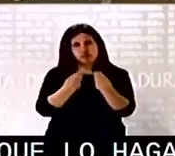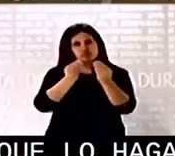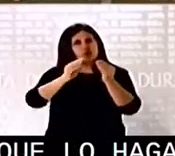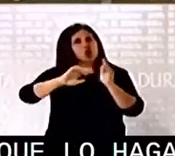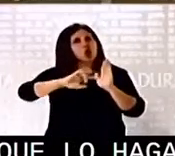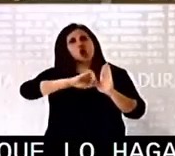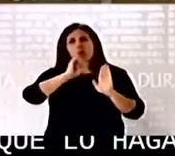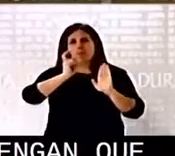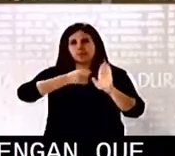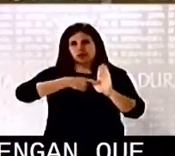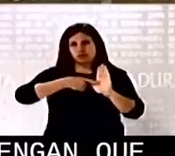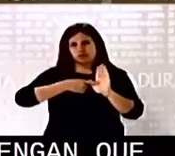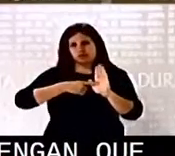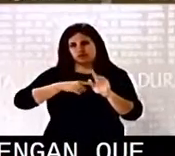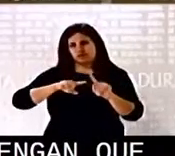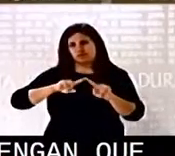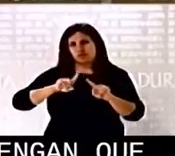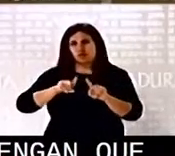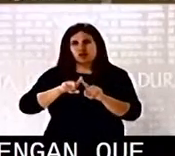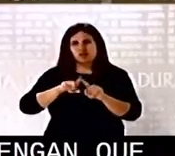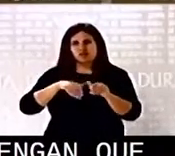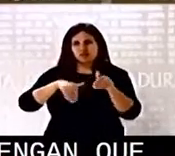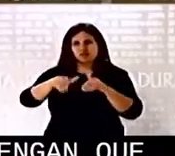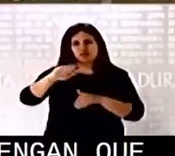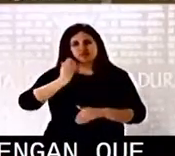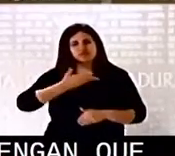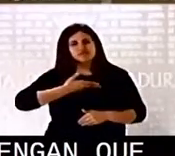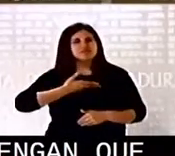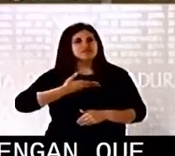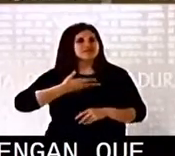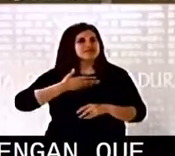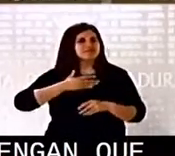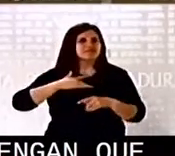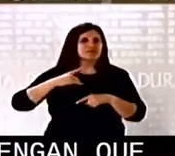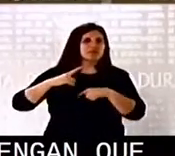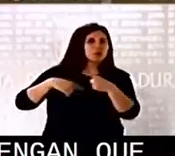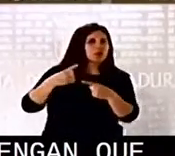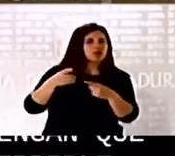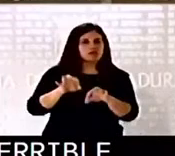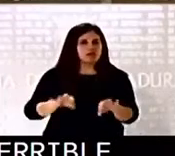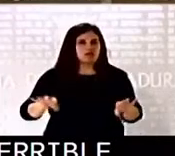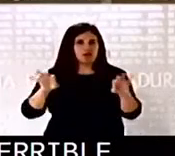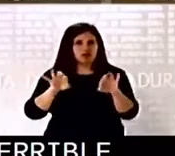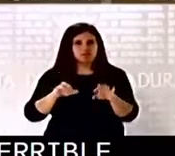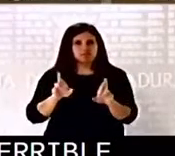tengan que vivir ninguna secuela de esta terrible enfermedad.